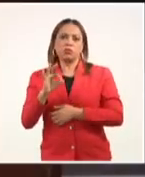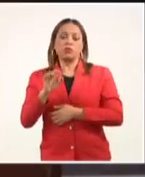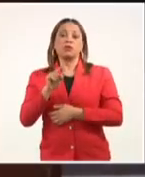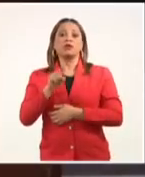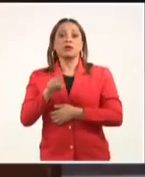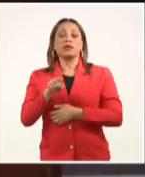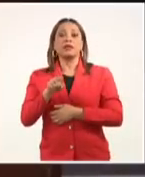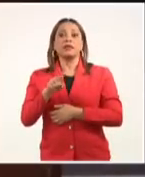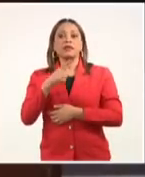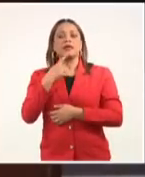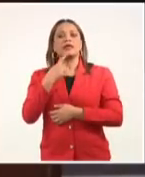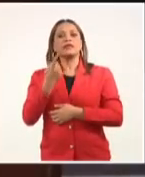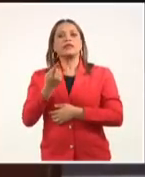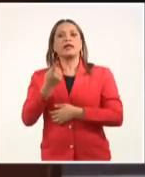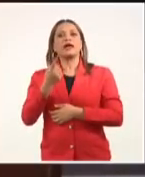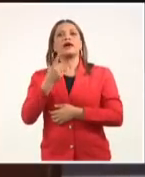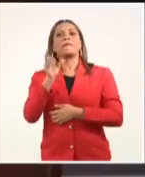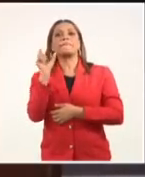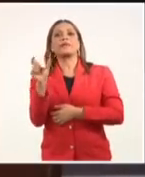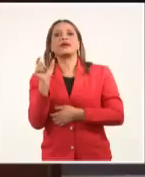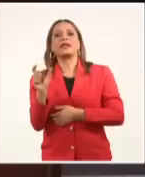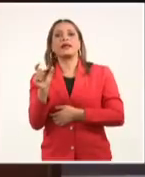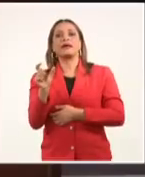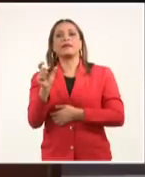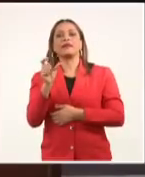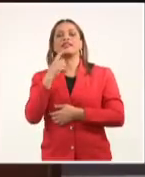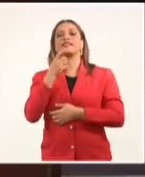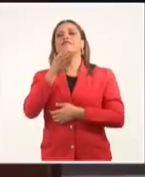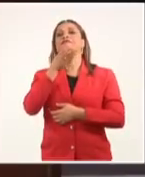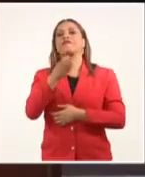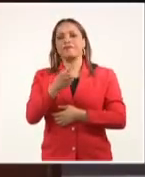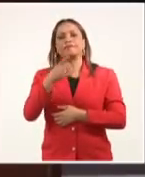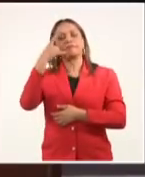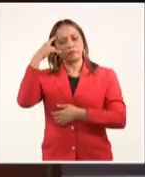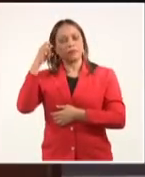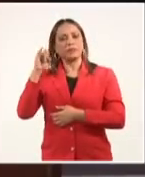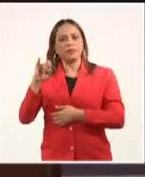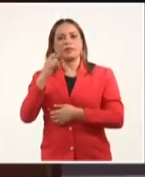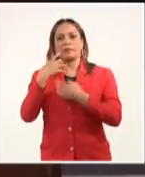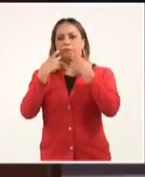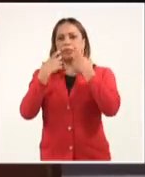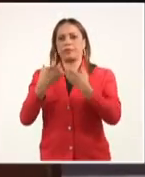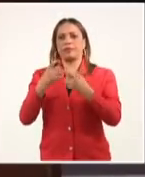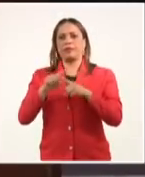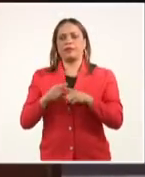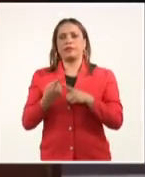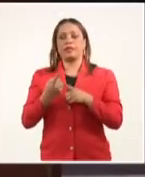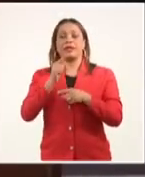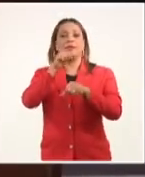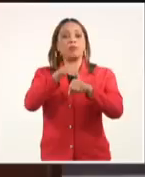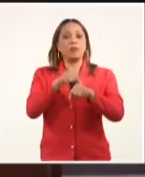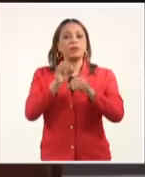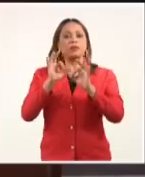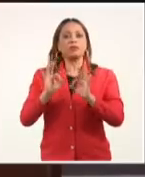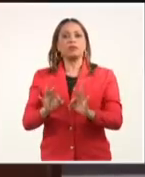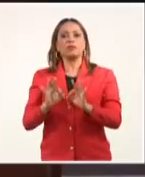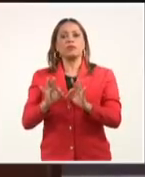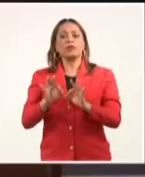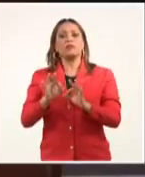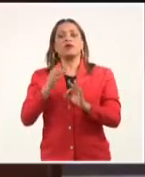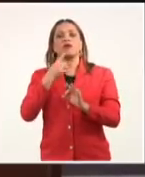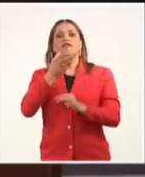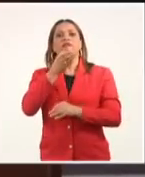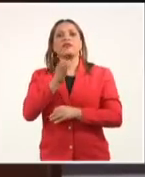Sí están las de Fidel, que en esa ocasión nos